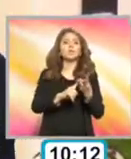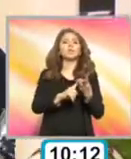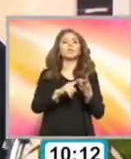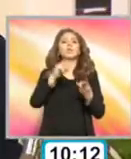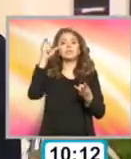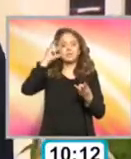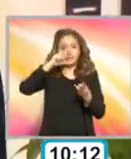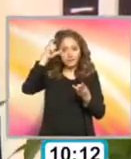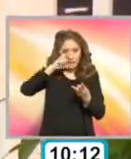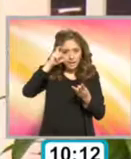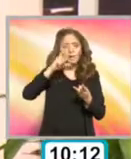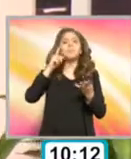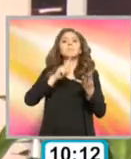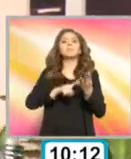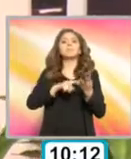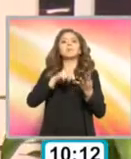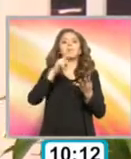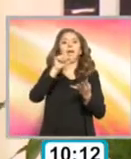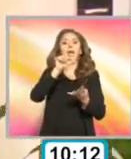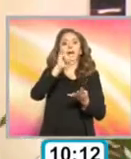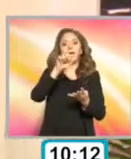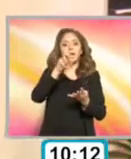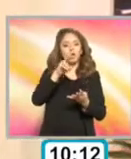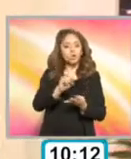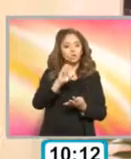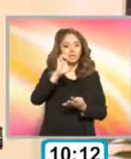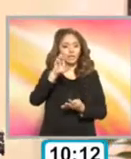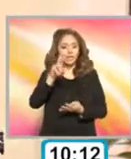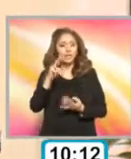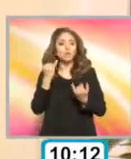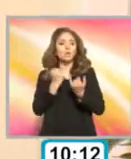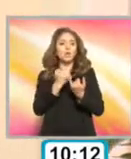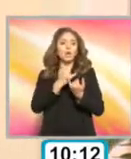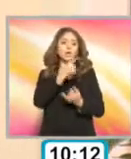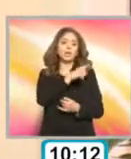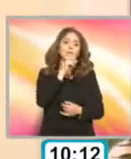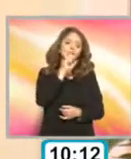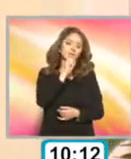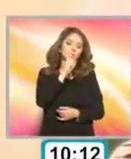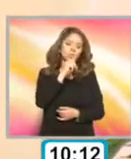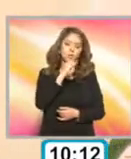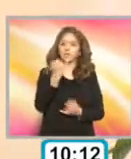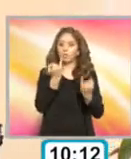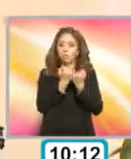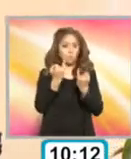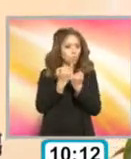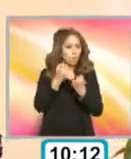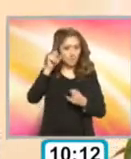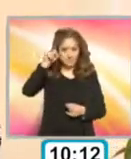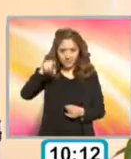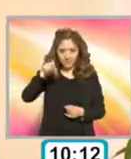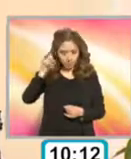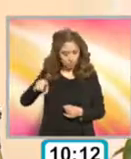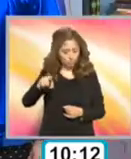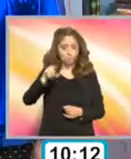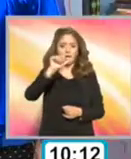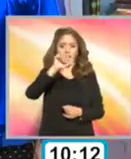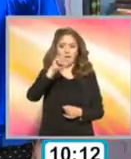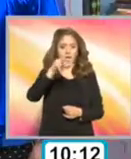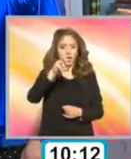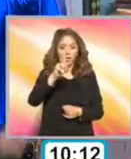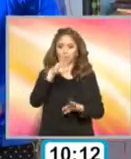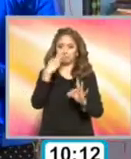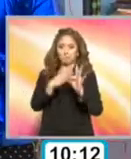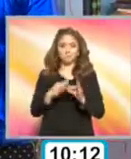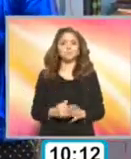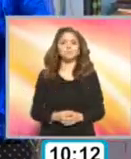en Instagram también, Los Ajenos CR, y en Spotify, en iTunes Music también nos buscan como Los Ajenos. Súper sencillo, Ajenos con J y listo. Muy bien, muchachos,